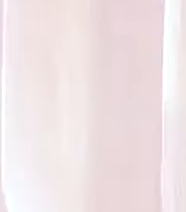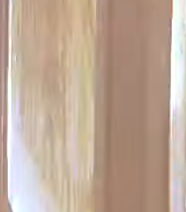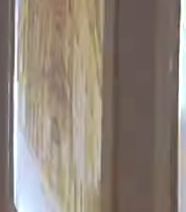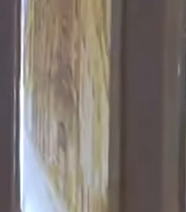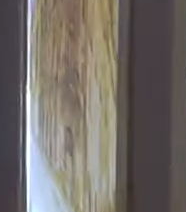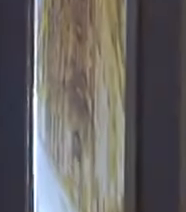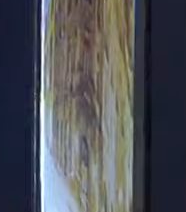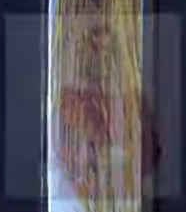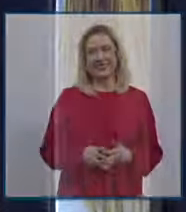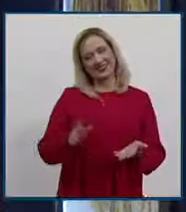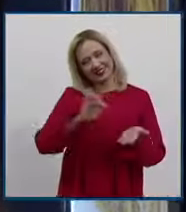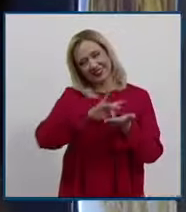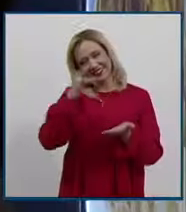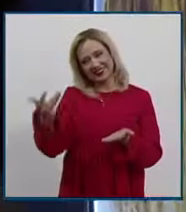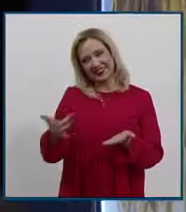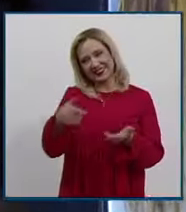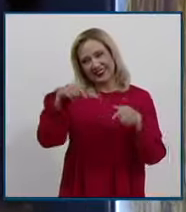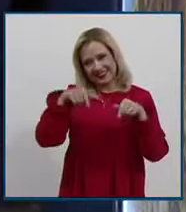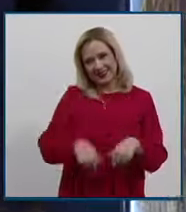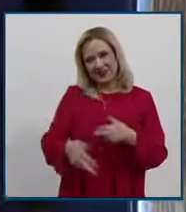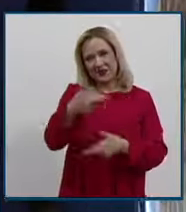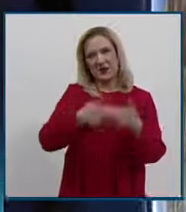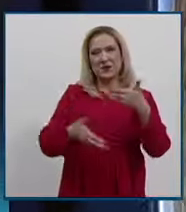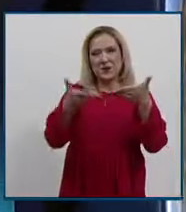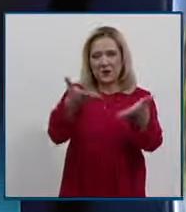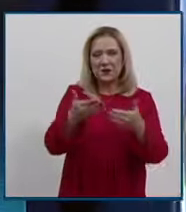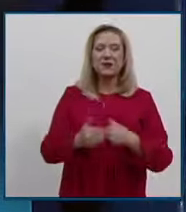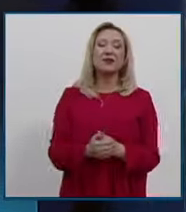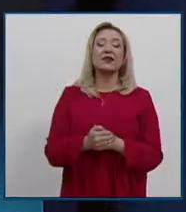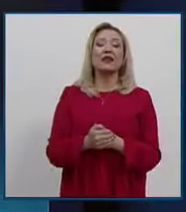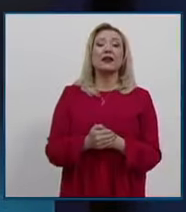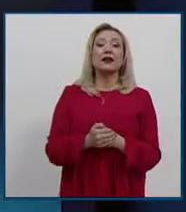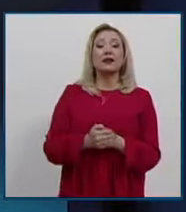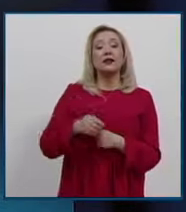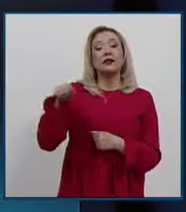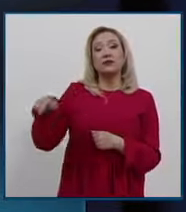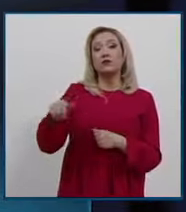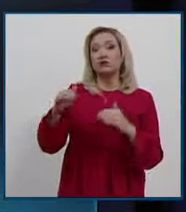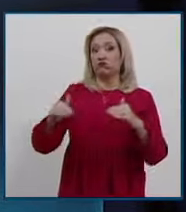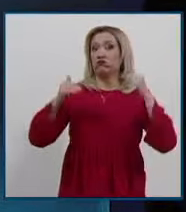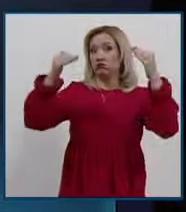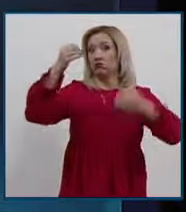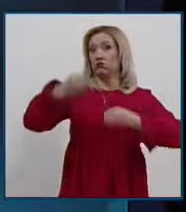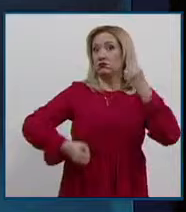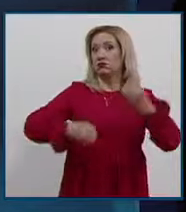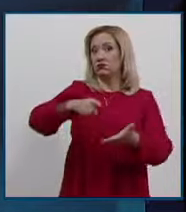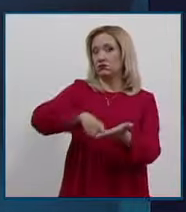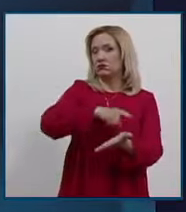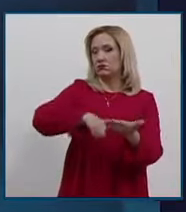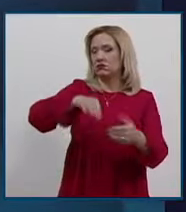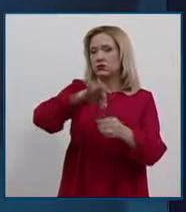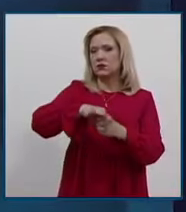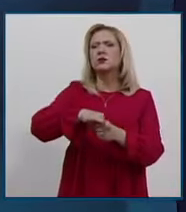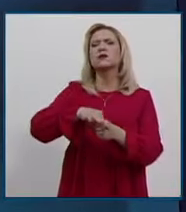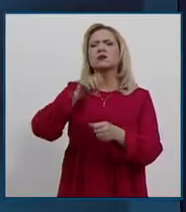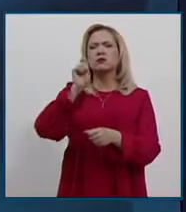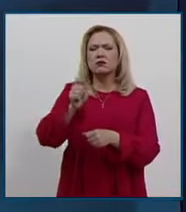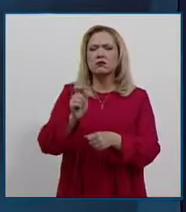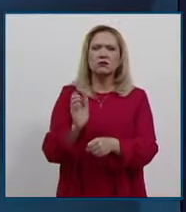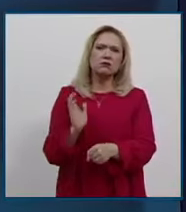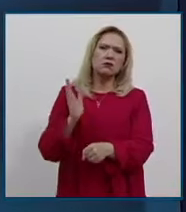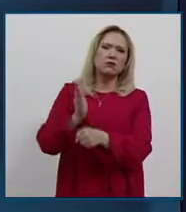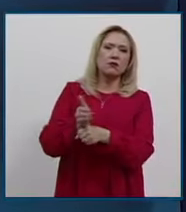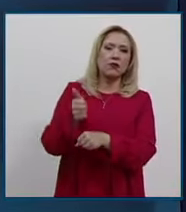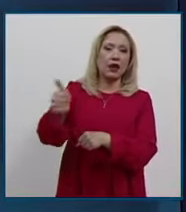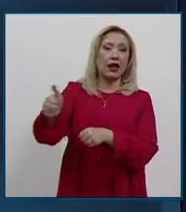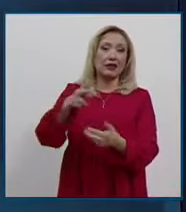shb ya estamos nuevamente en semanario judicial y la sala superior del tribunal electoral revocó la que impuso a